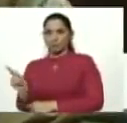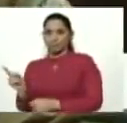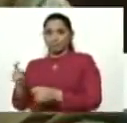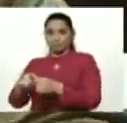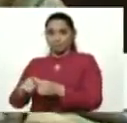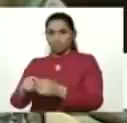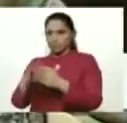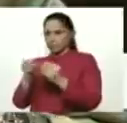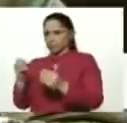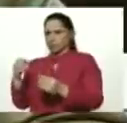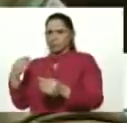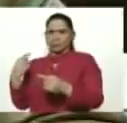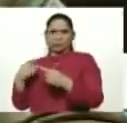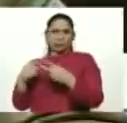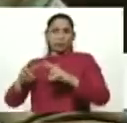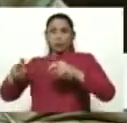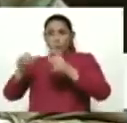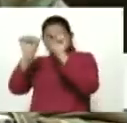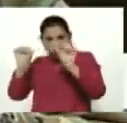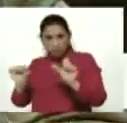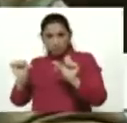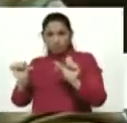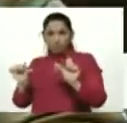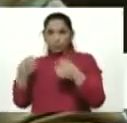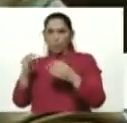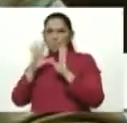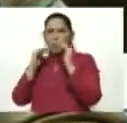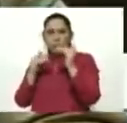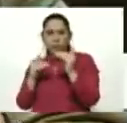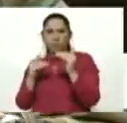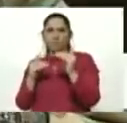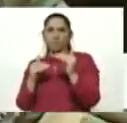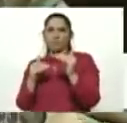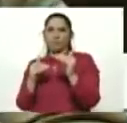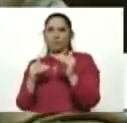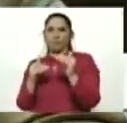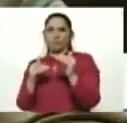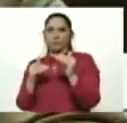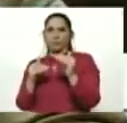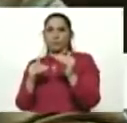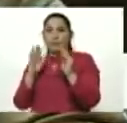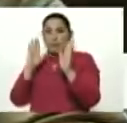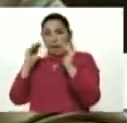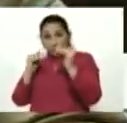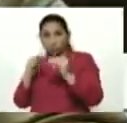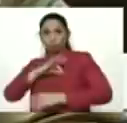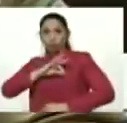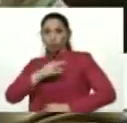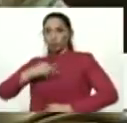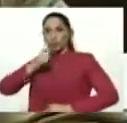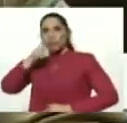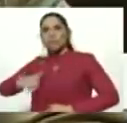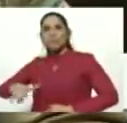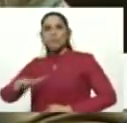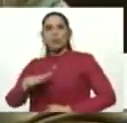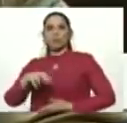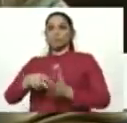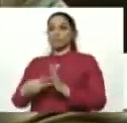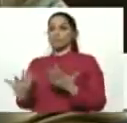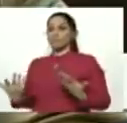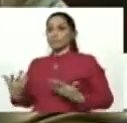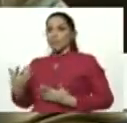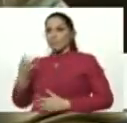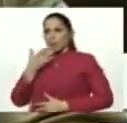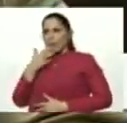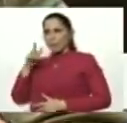en toda la generación de estos nuevos sistemas de atención atención social a nuestro pueblo. Es decir, ellos llegan